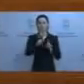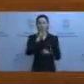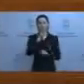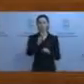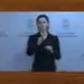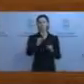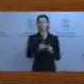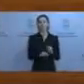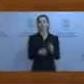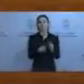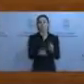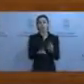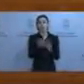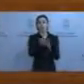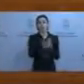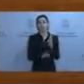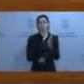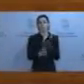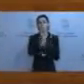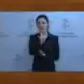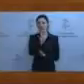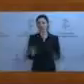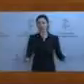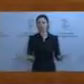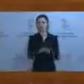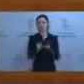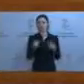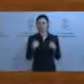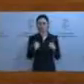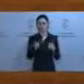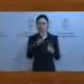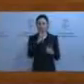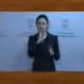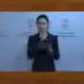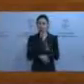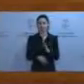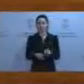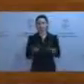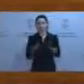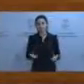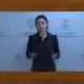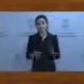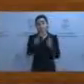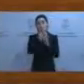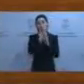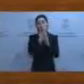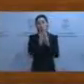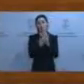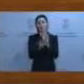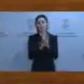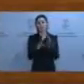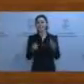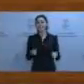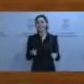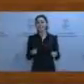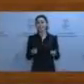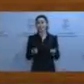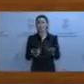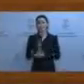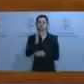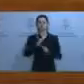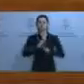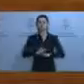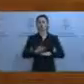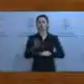puntos principales que brevemente resumo, como decía, y que enumerándolos serían la insuficiencia crónica de